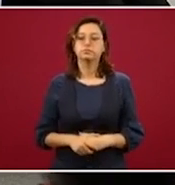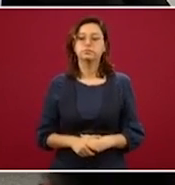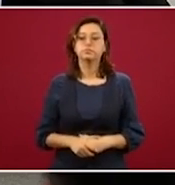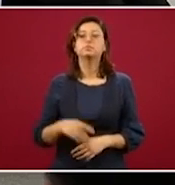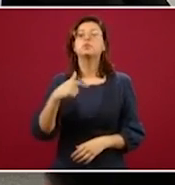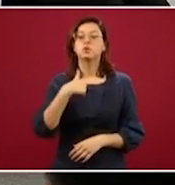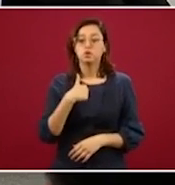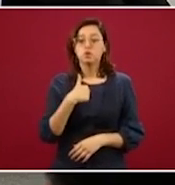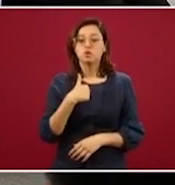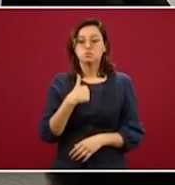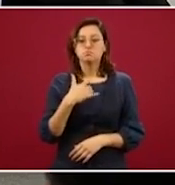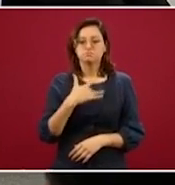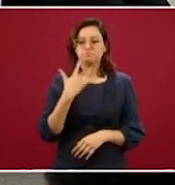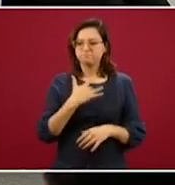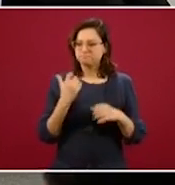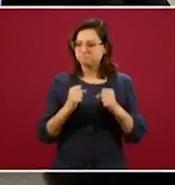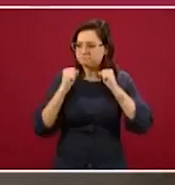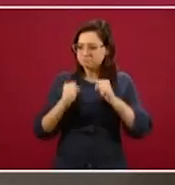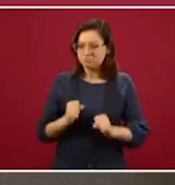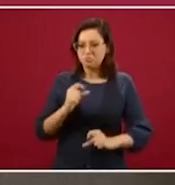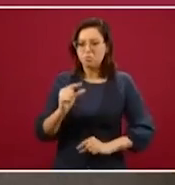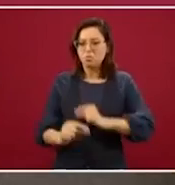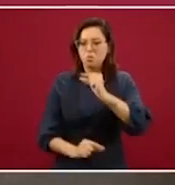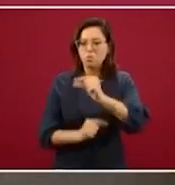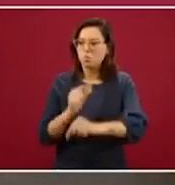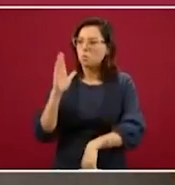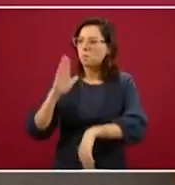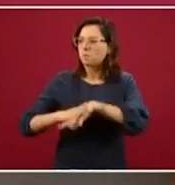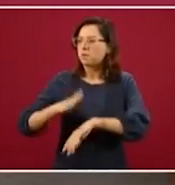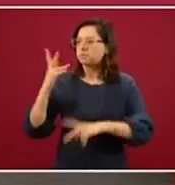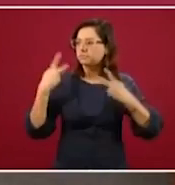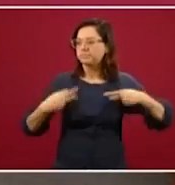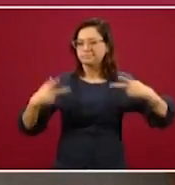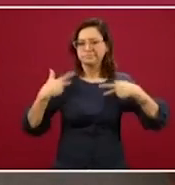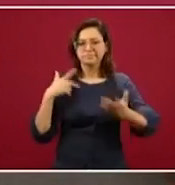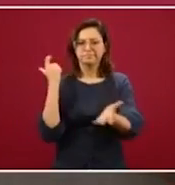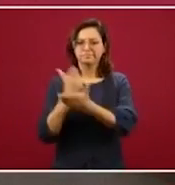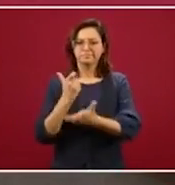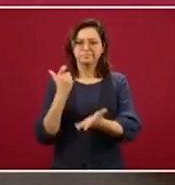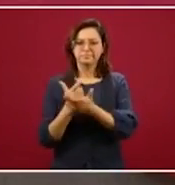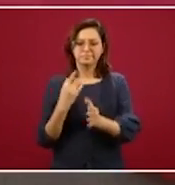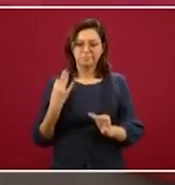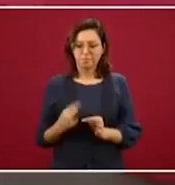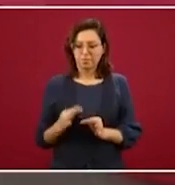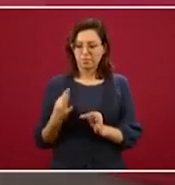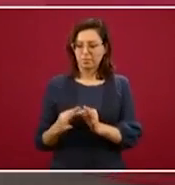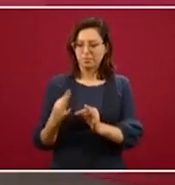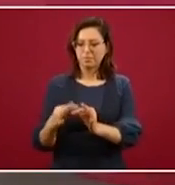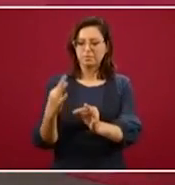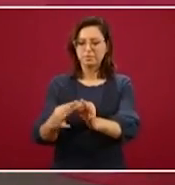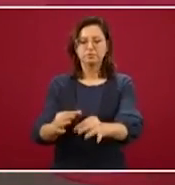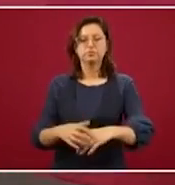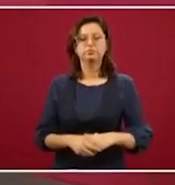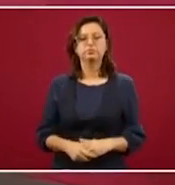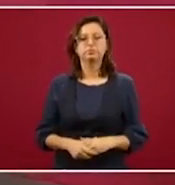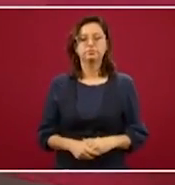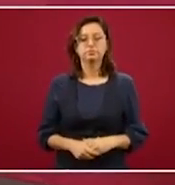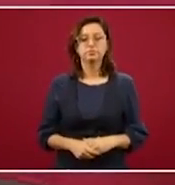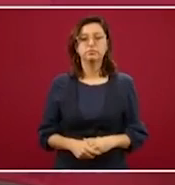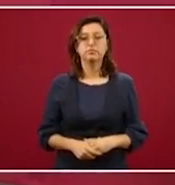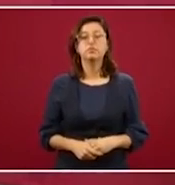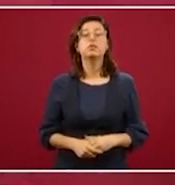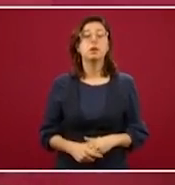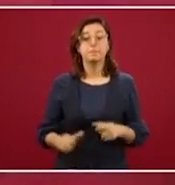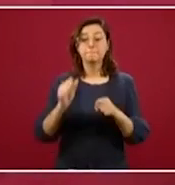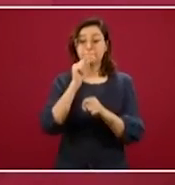estoy seguro que va a aumentar la tasa de recuperación. Y hago el